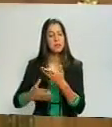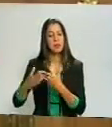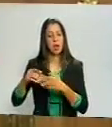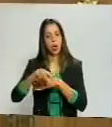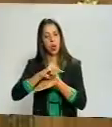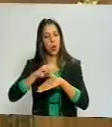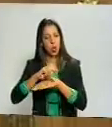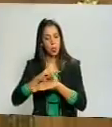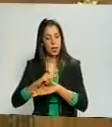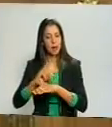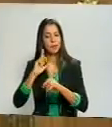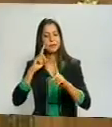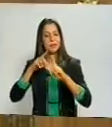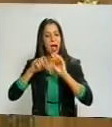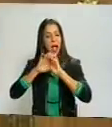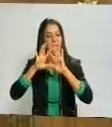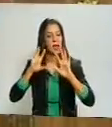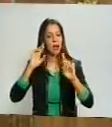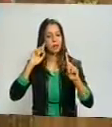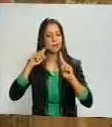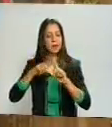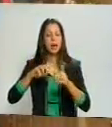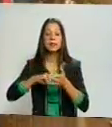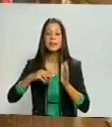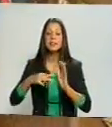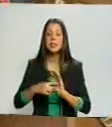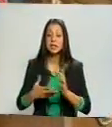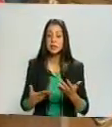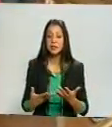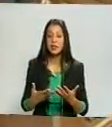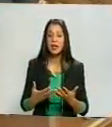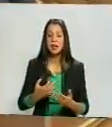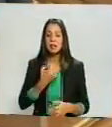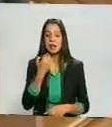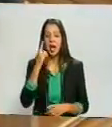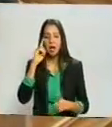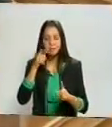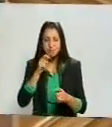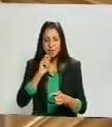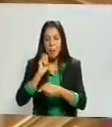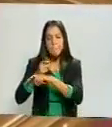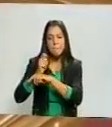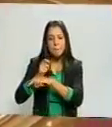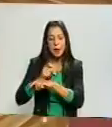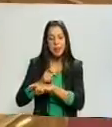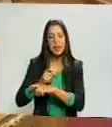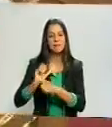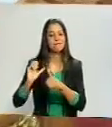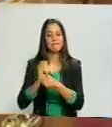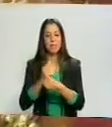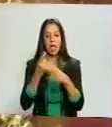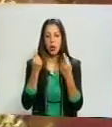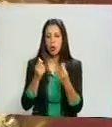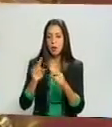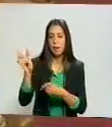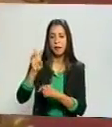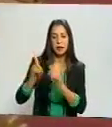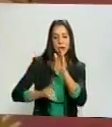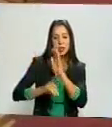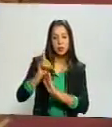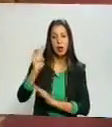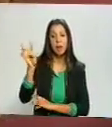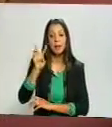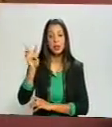Estado, y con esto lo que implica para reconocer la minería como una alternativa económica para la